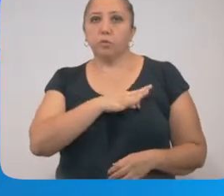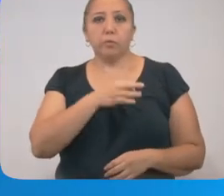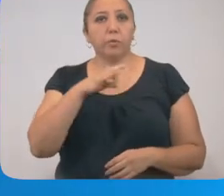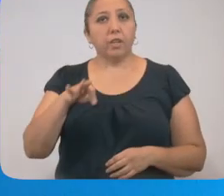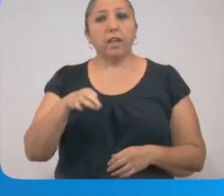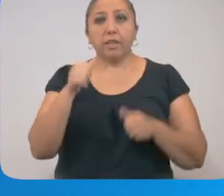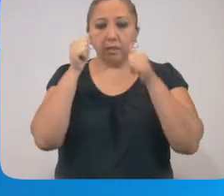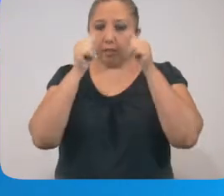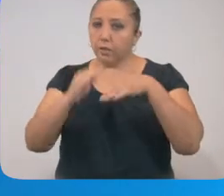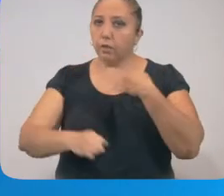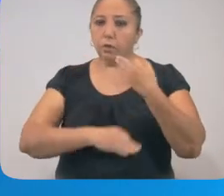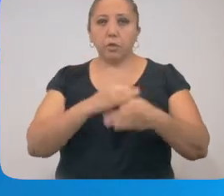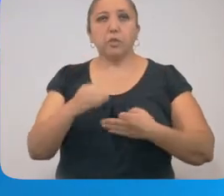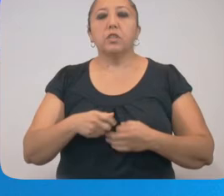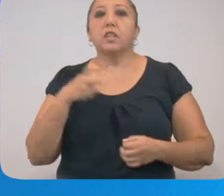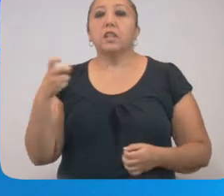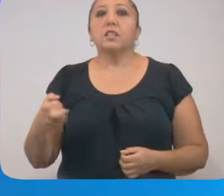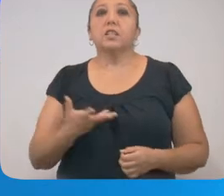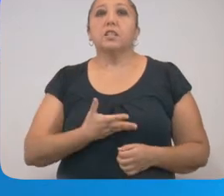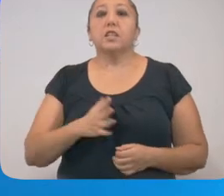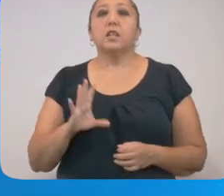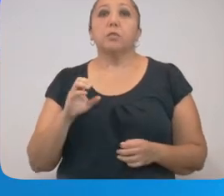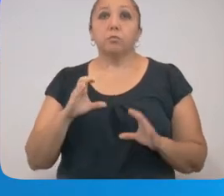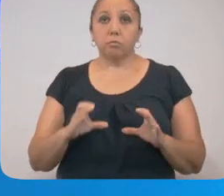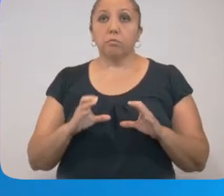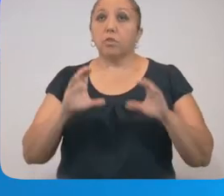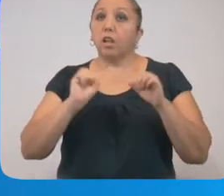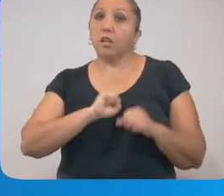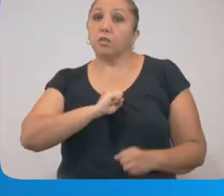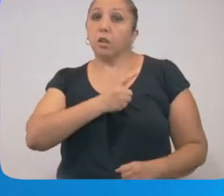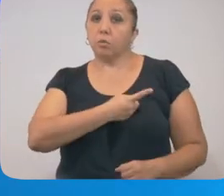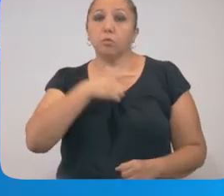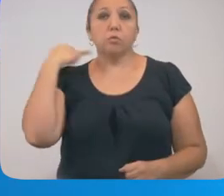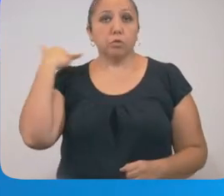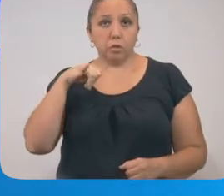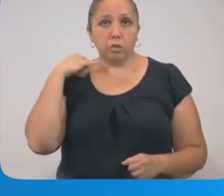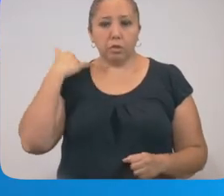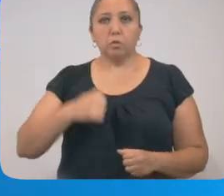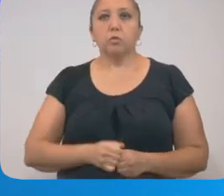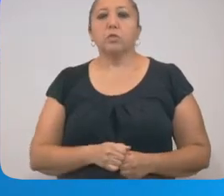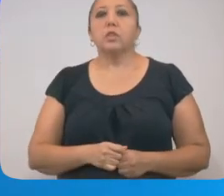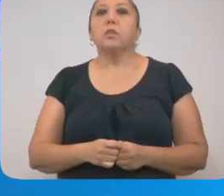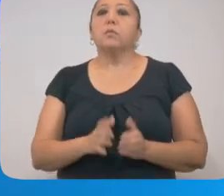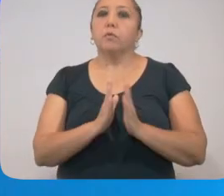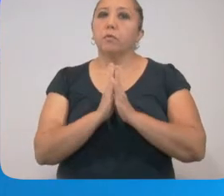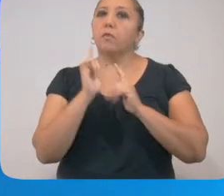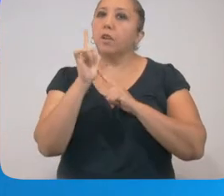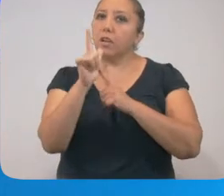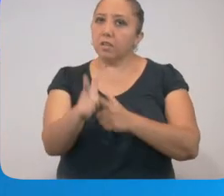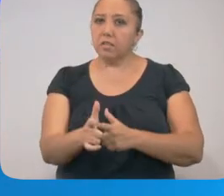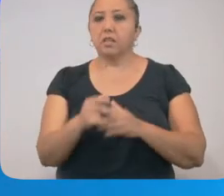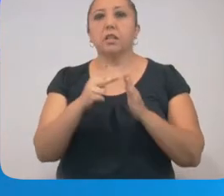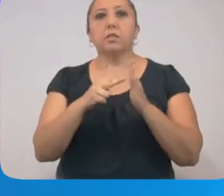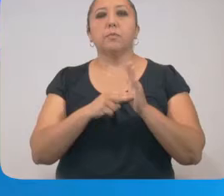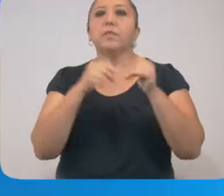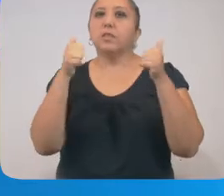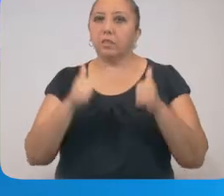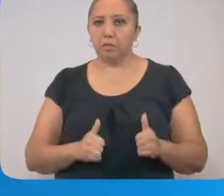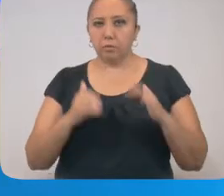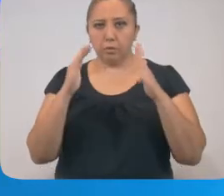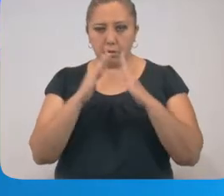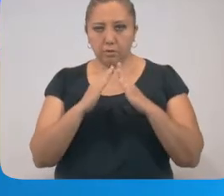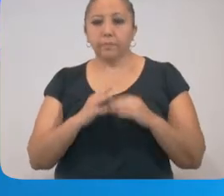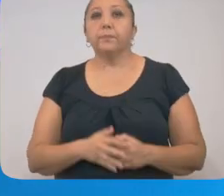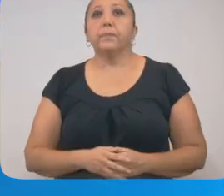contagiados que lo requieran. Estas medidas tienen como objetivo proteger la salud de los yucatecos. Los invitamos a seguirlas de manera estricta y a quedarse en sus